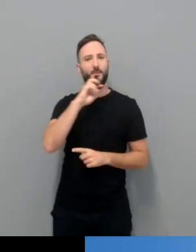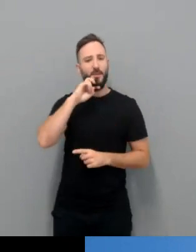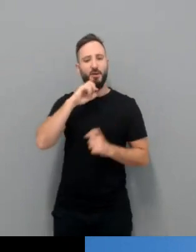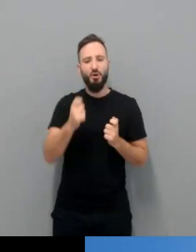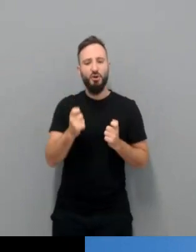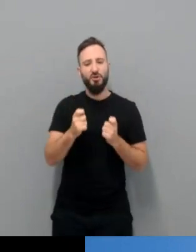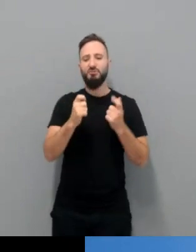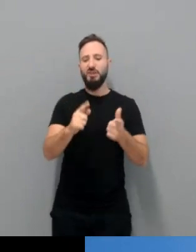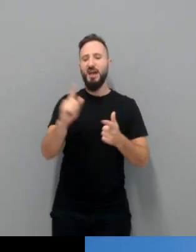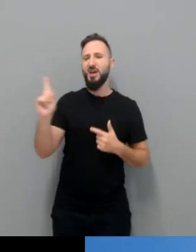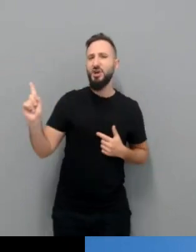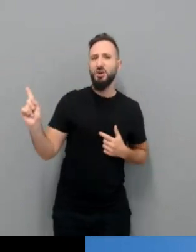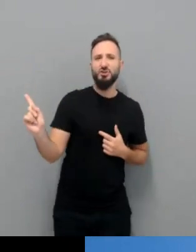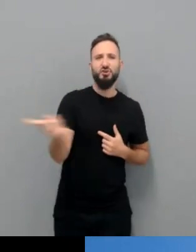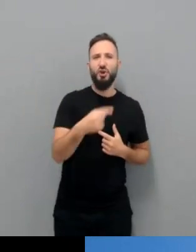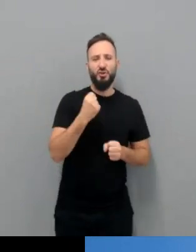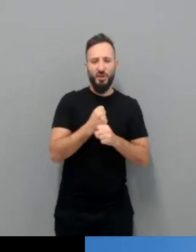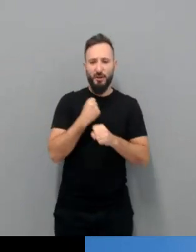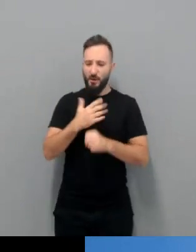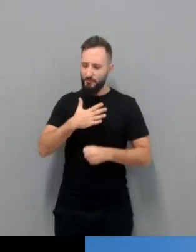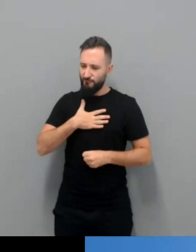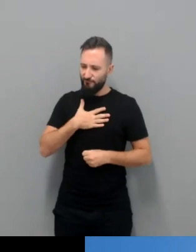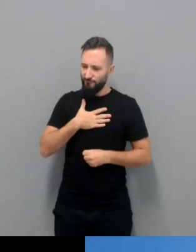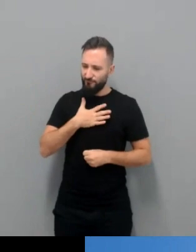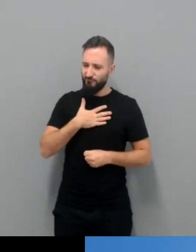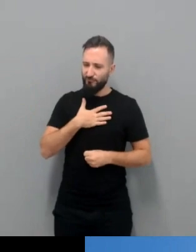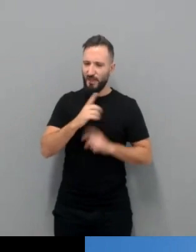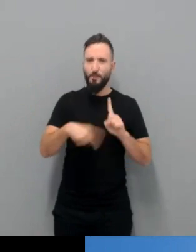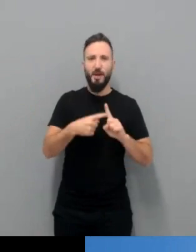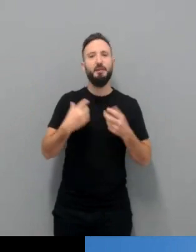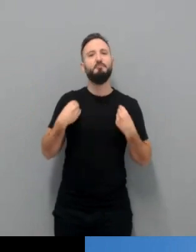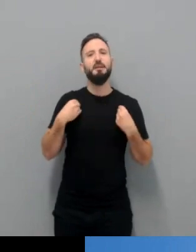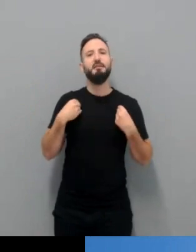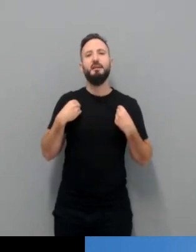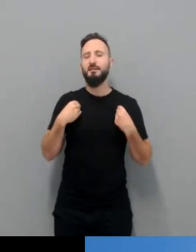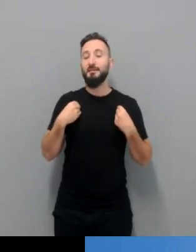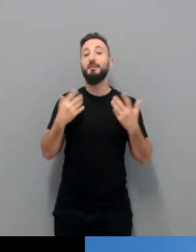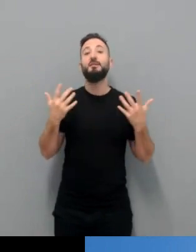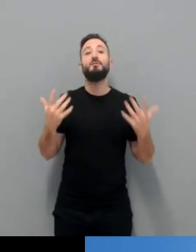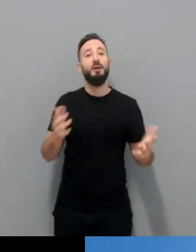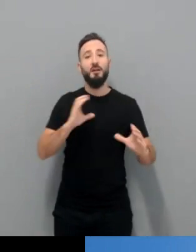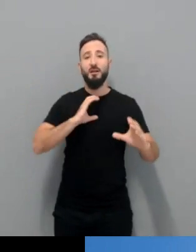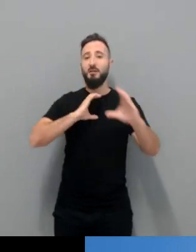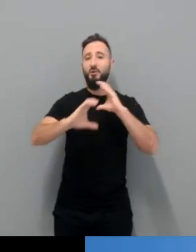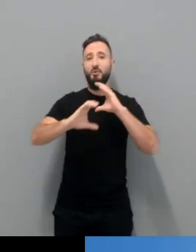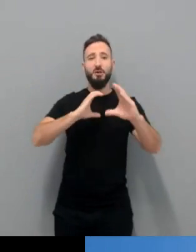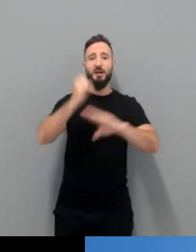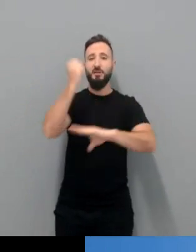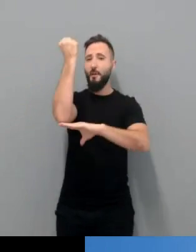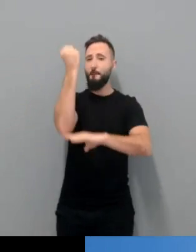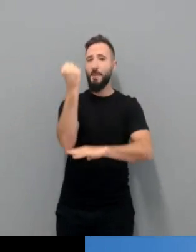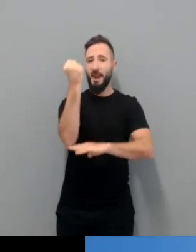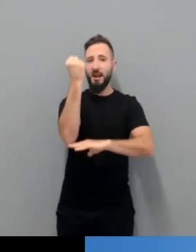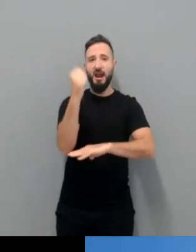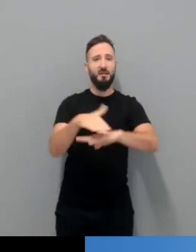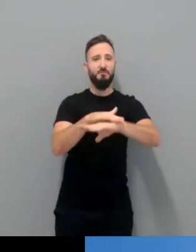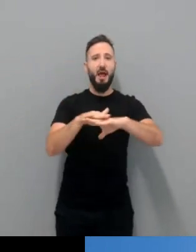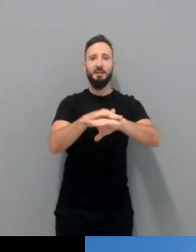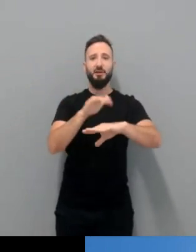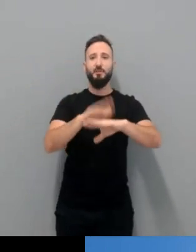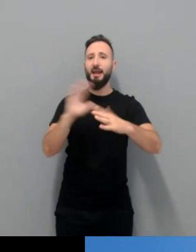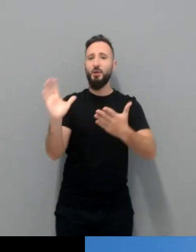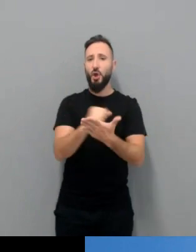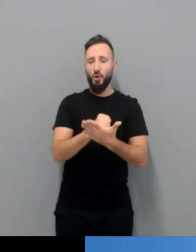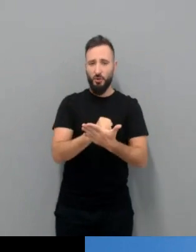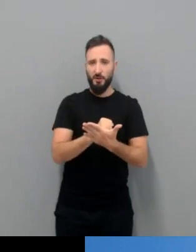a todo lo que tiene que ver con nuestro trabajo y con nuestra vida, que es la comunicación es el pilar de absolutamente todo. Así